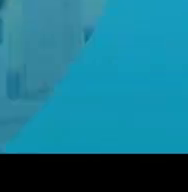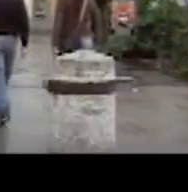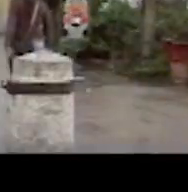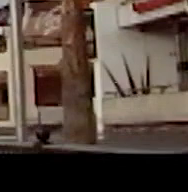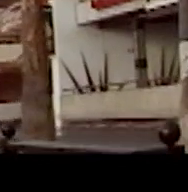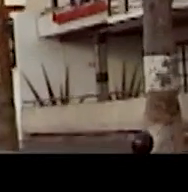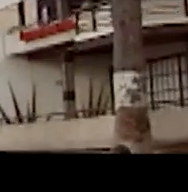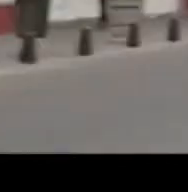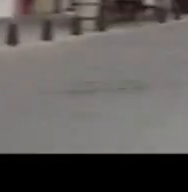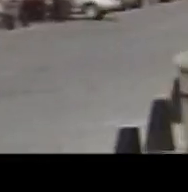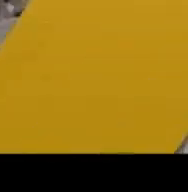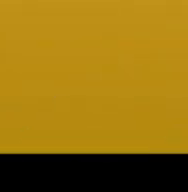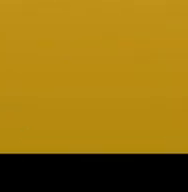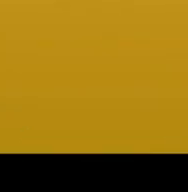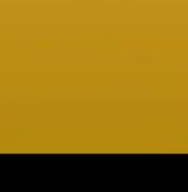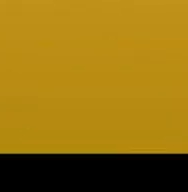elección.